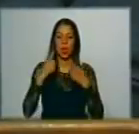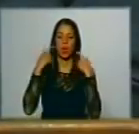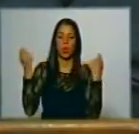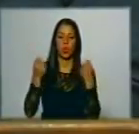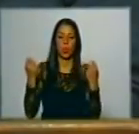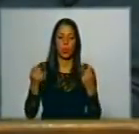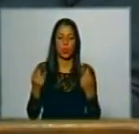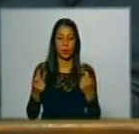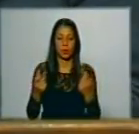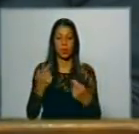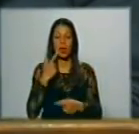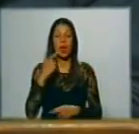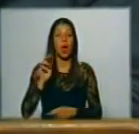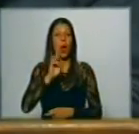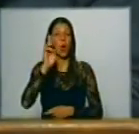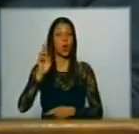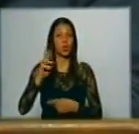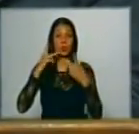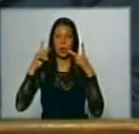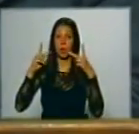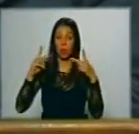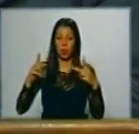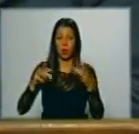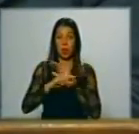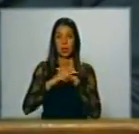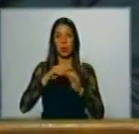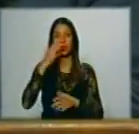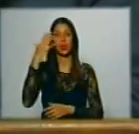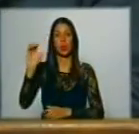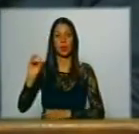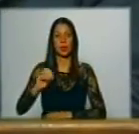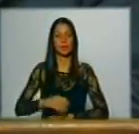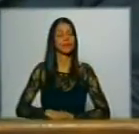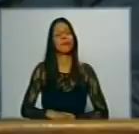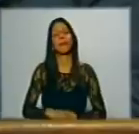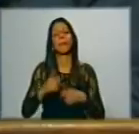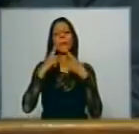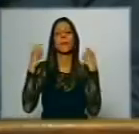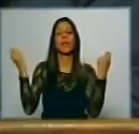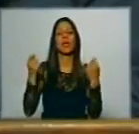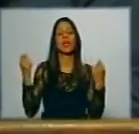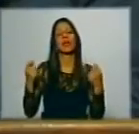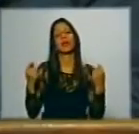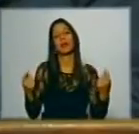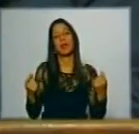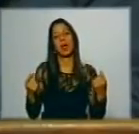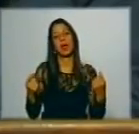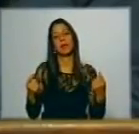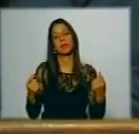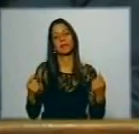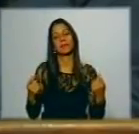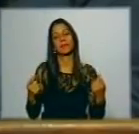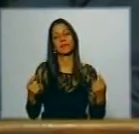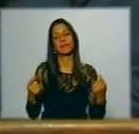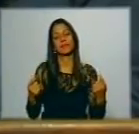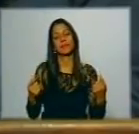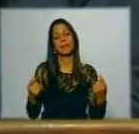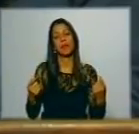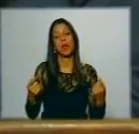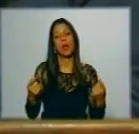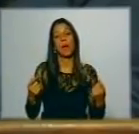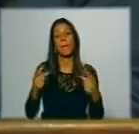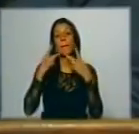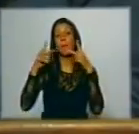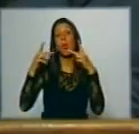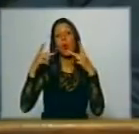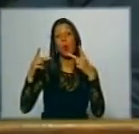de utilidad pública. Artículo 50. Se declaran y por lo tanto son de utilidad